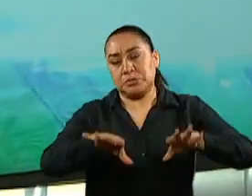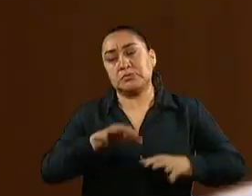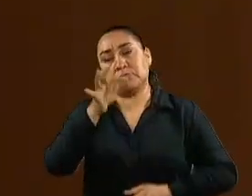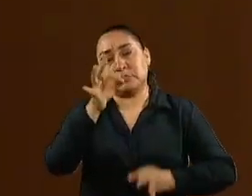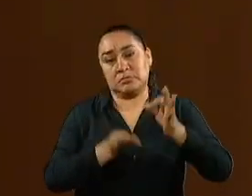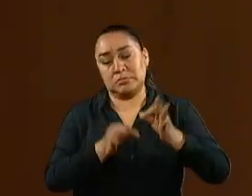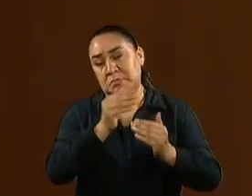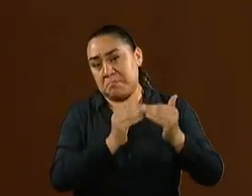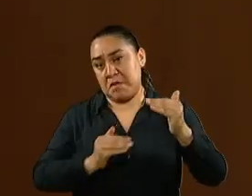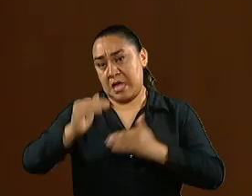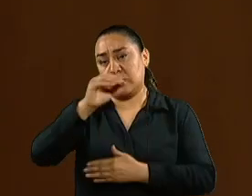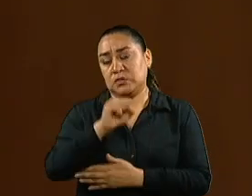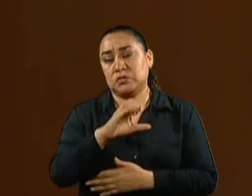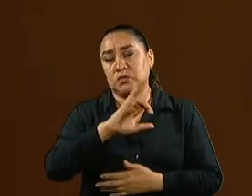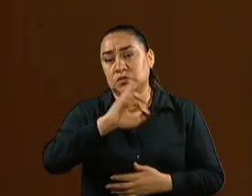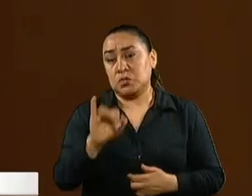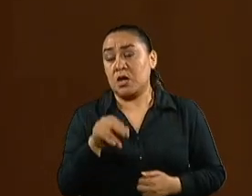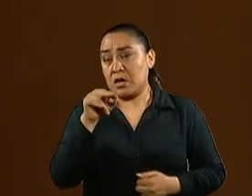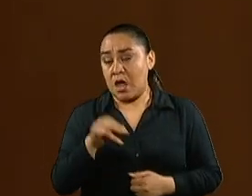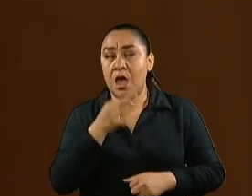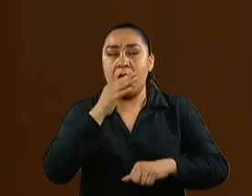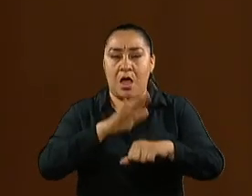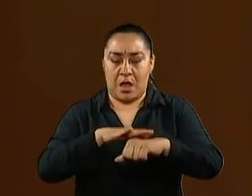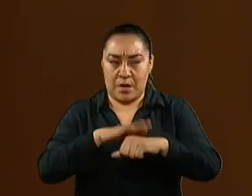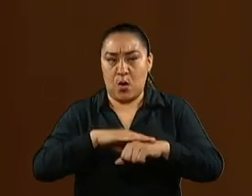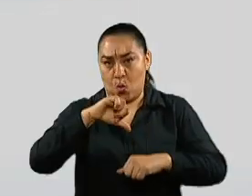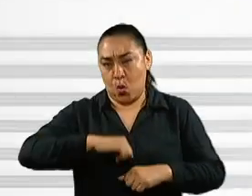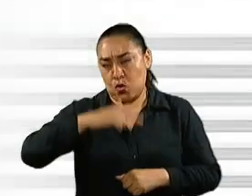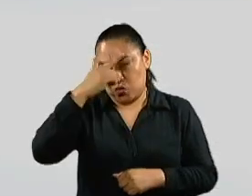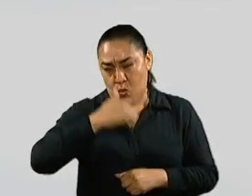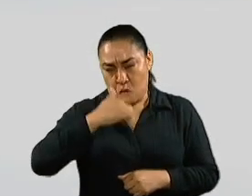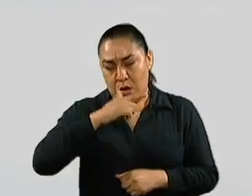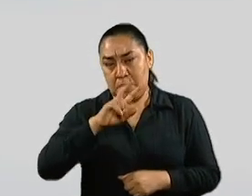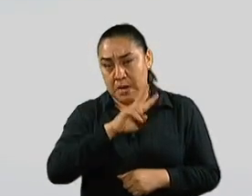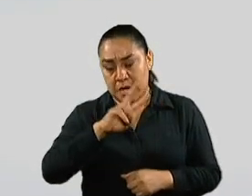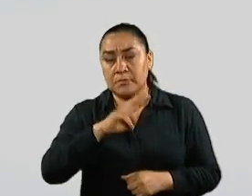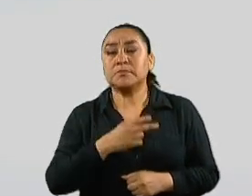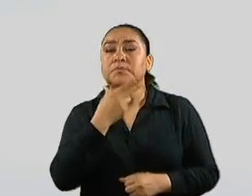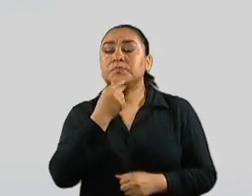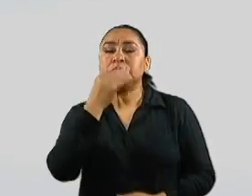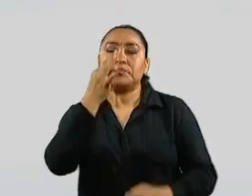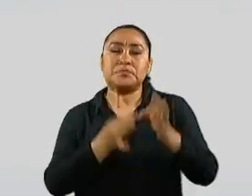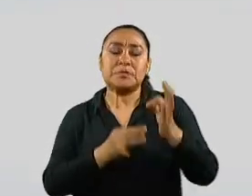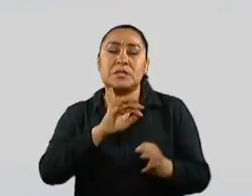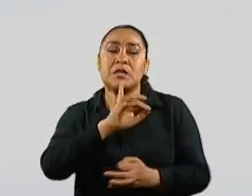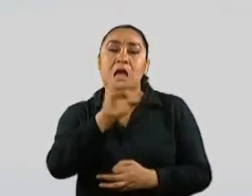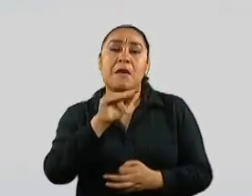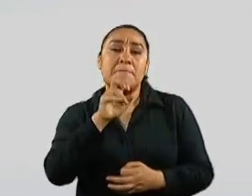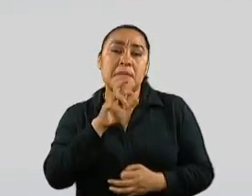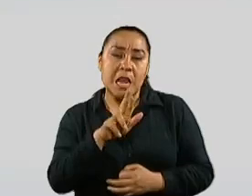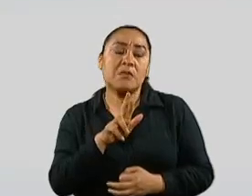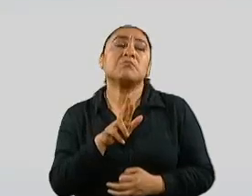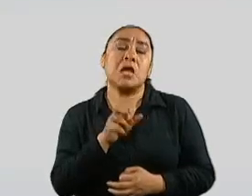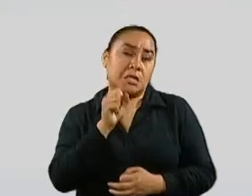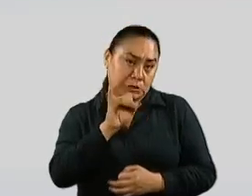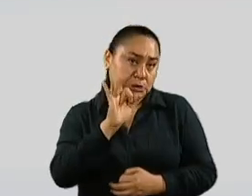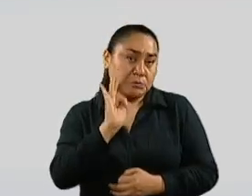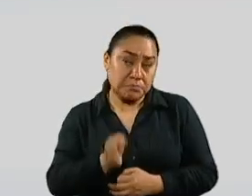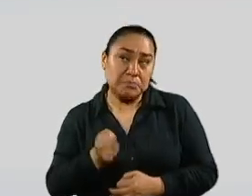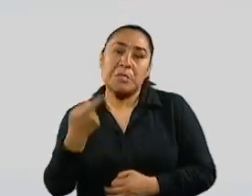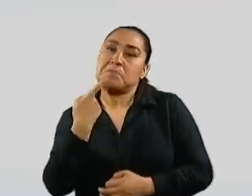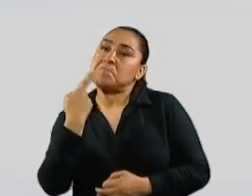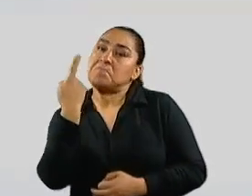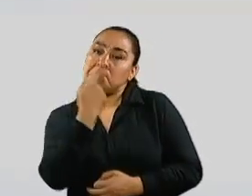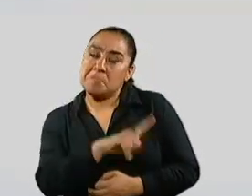suprema corte de justicia de la nación informó la noche de este viernes que el ministro Javier lainez admitió la demanda de